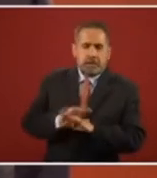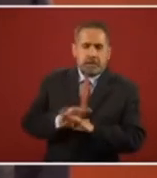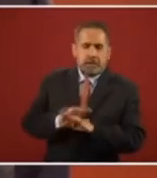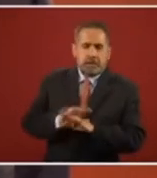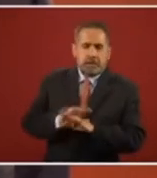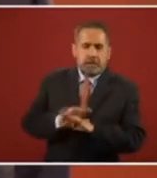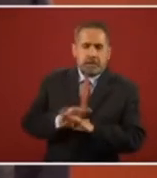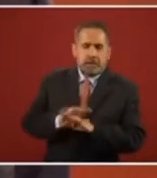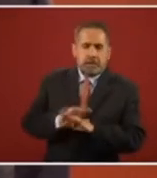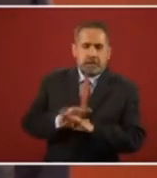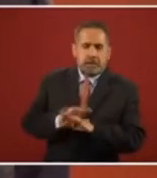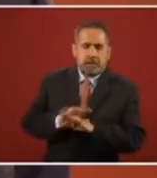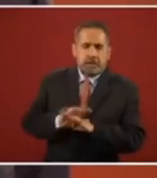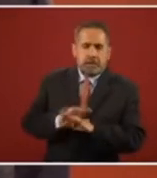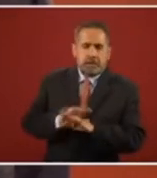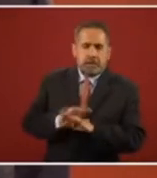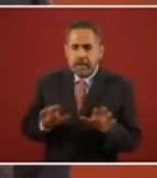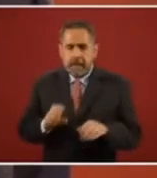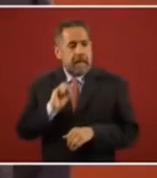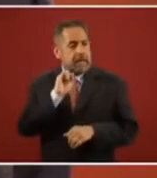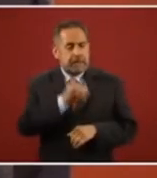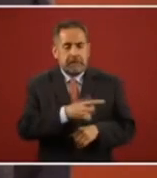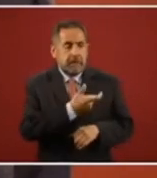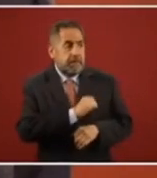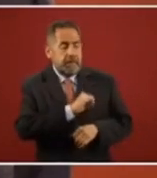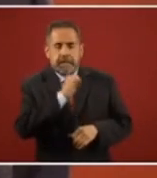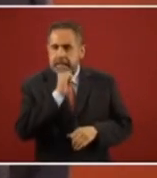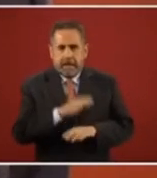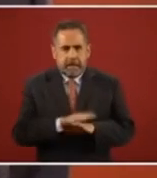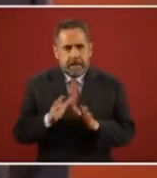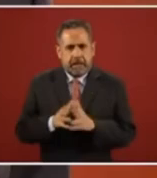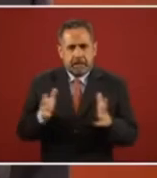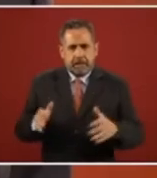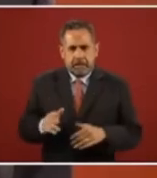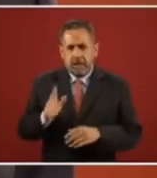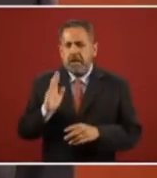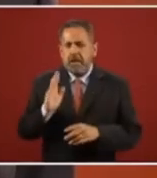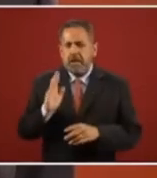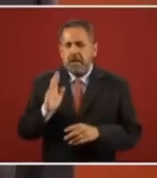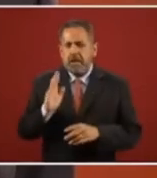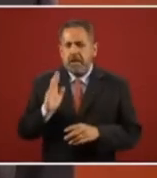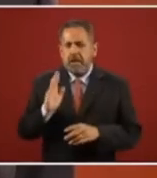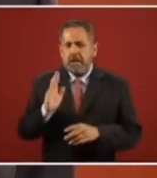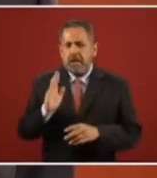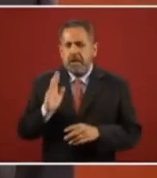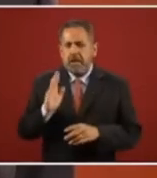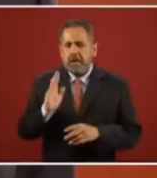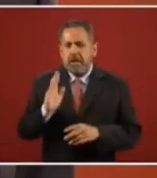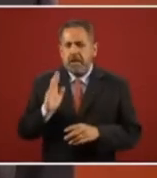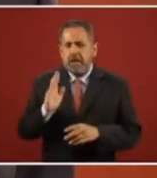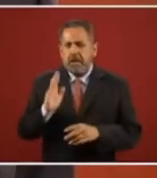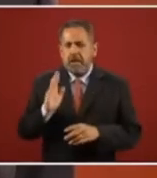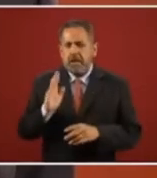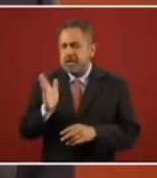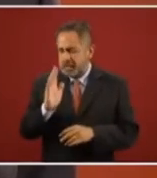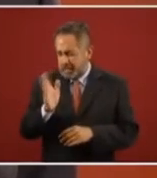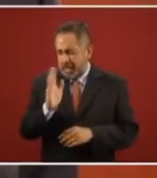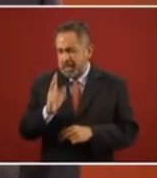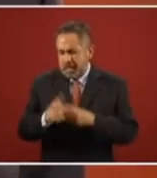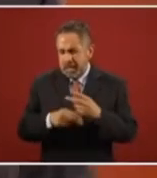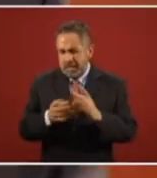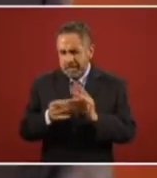en cuenta de inflexión estudiar se logró en dar que sobre pendiente